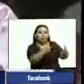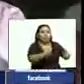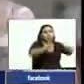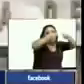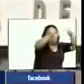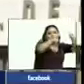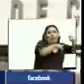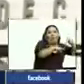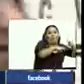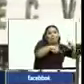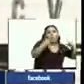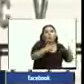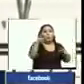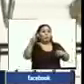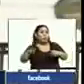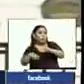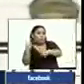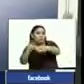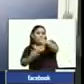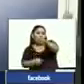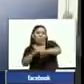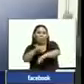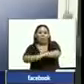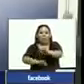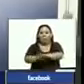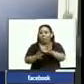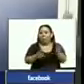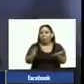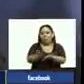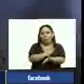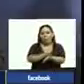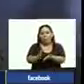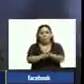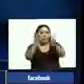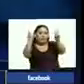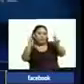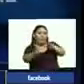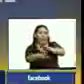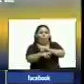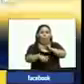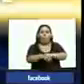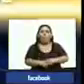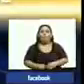Mauricio Funes solo acumuló su segunda orden de captura, en el caso denominado Corruptela.